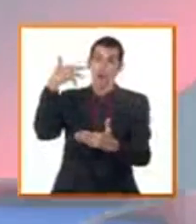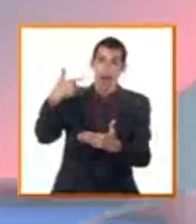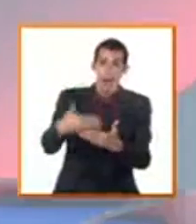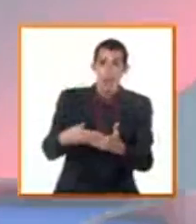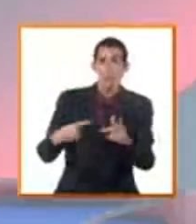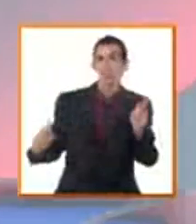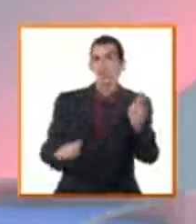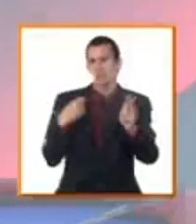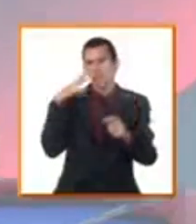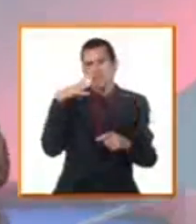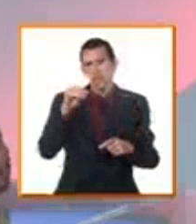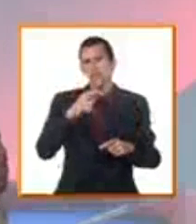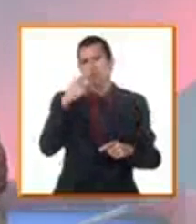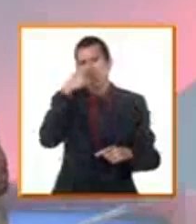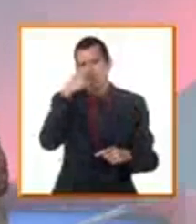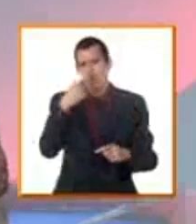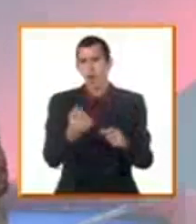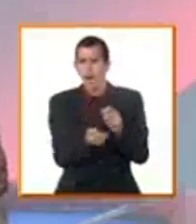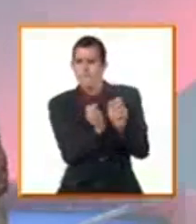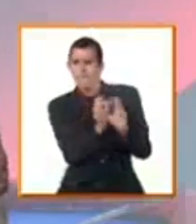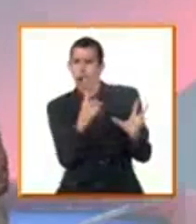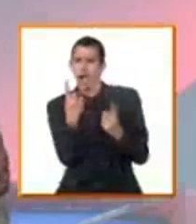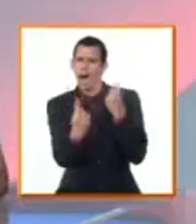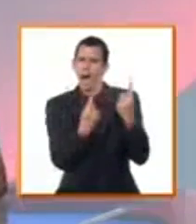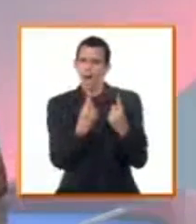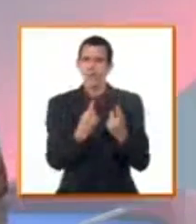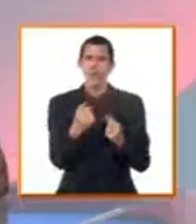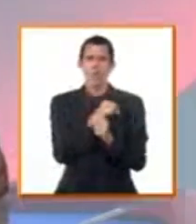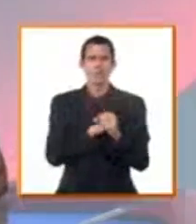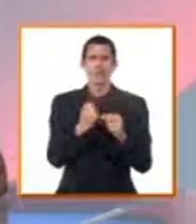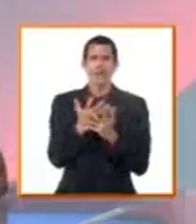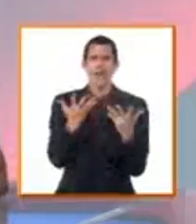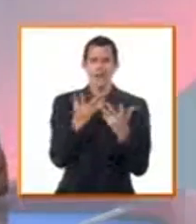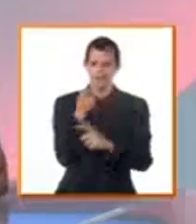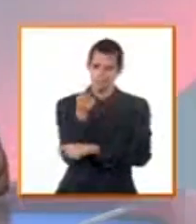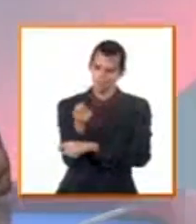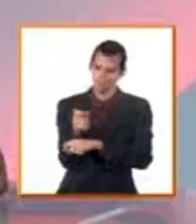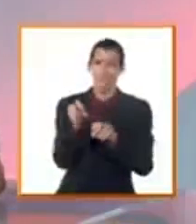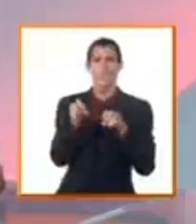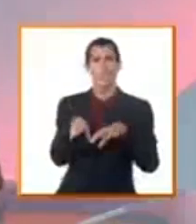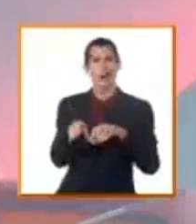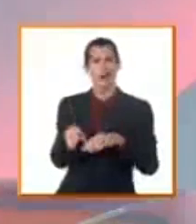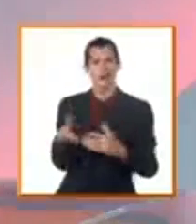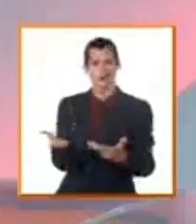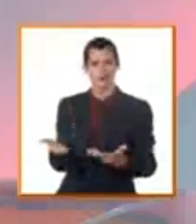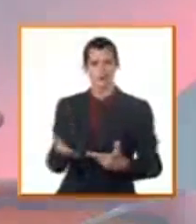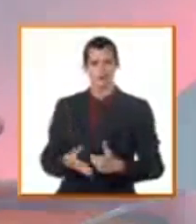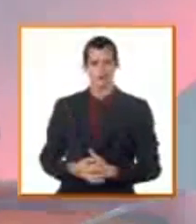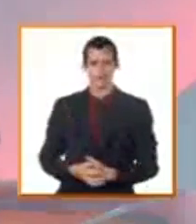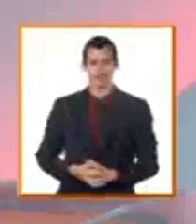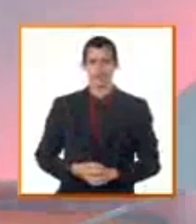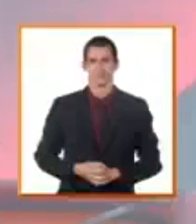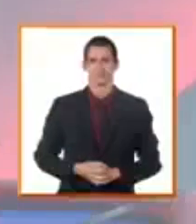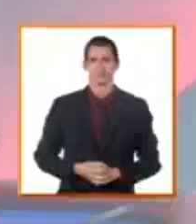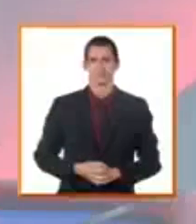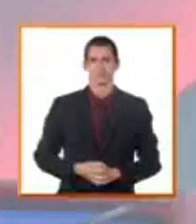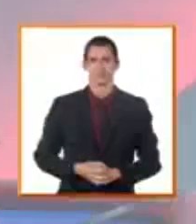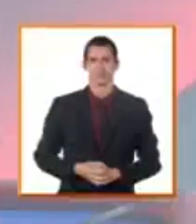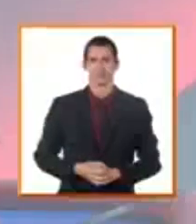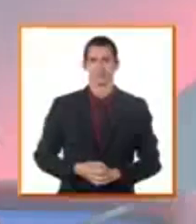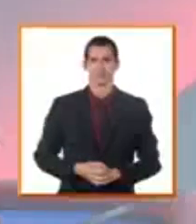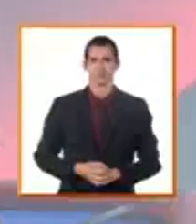droga y el terrorismo. También concluir desde el punto de vista de las prioridades con el elemento de la